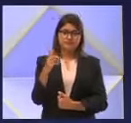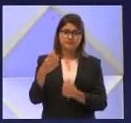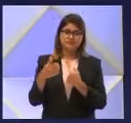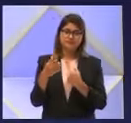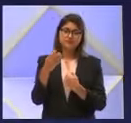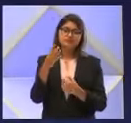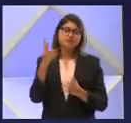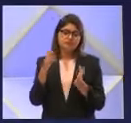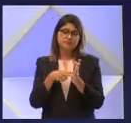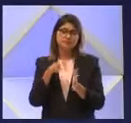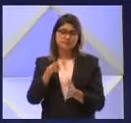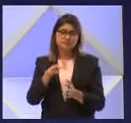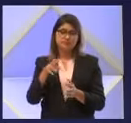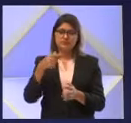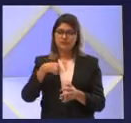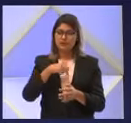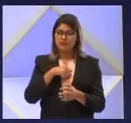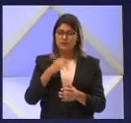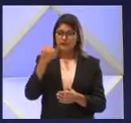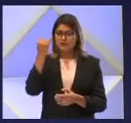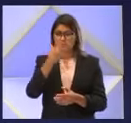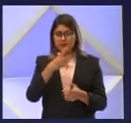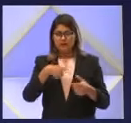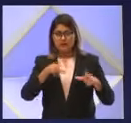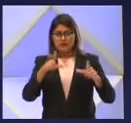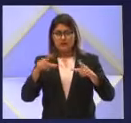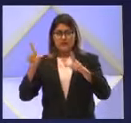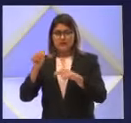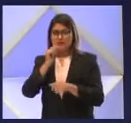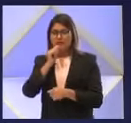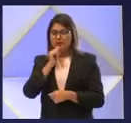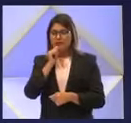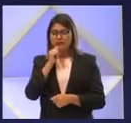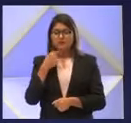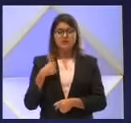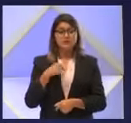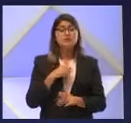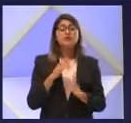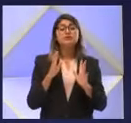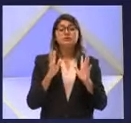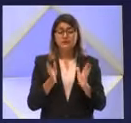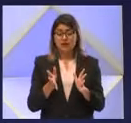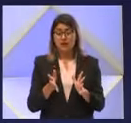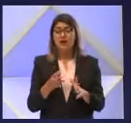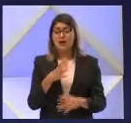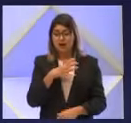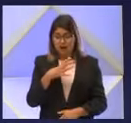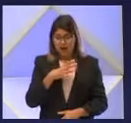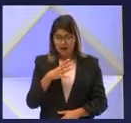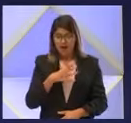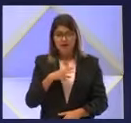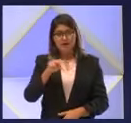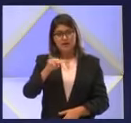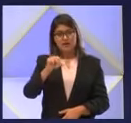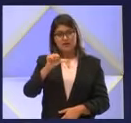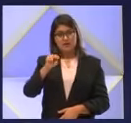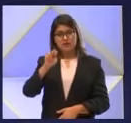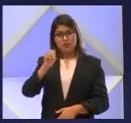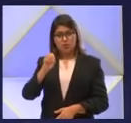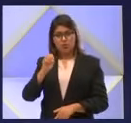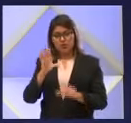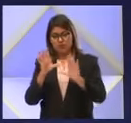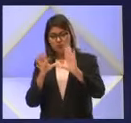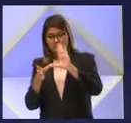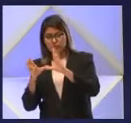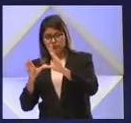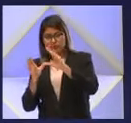ya tenemos un el primer nanosatélite hecho en 100 en mexico ya está volando hoy en día ya